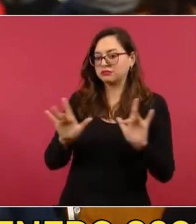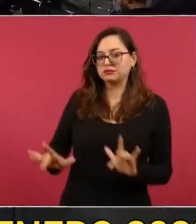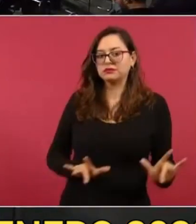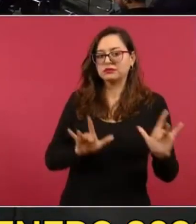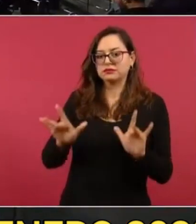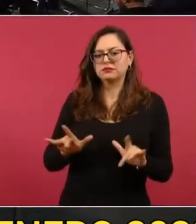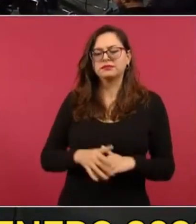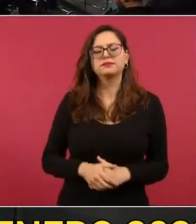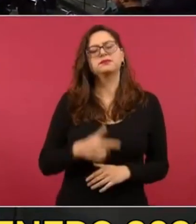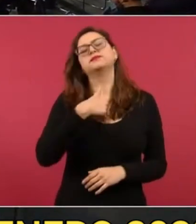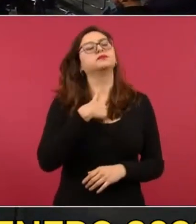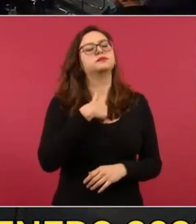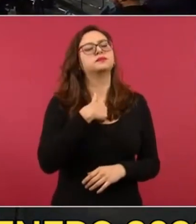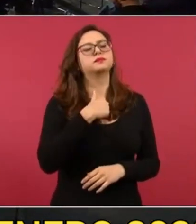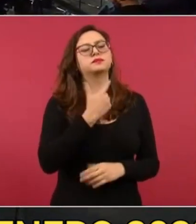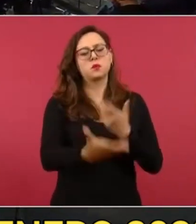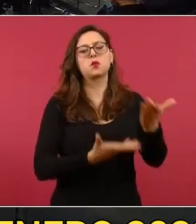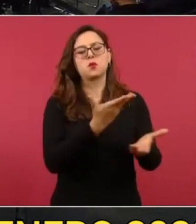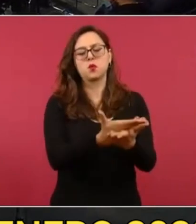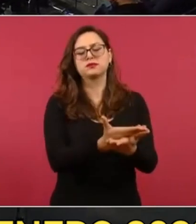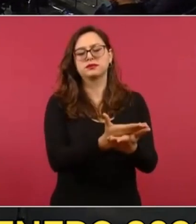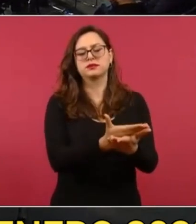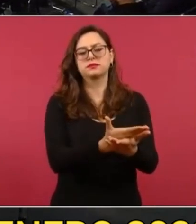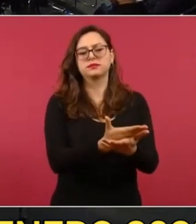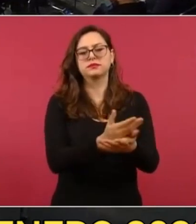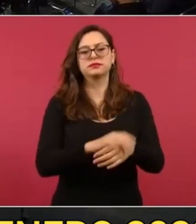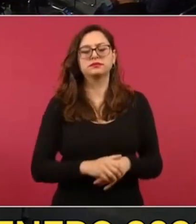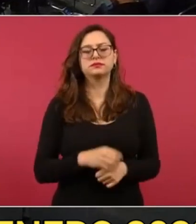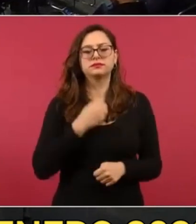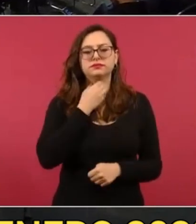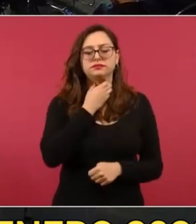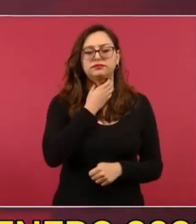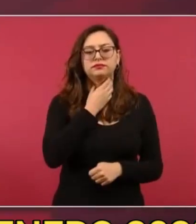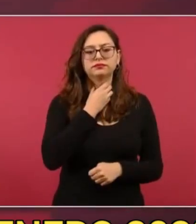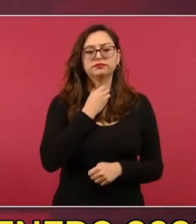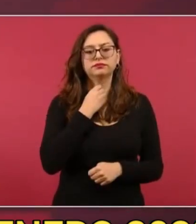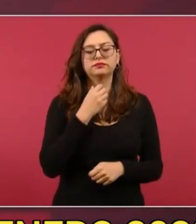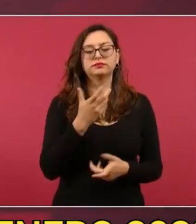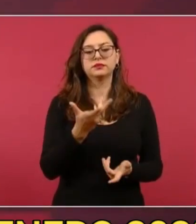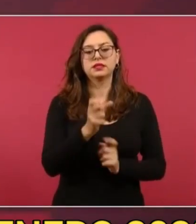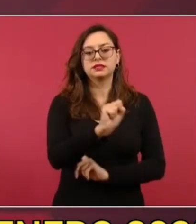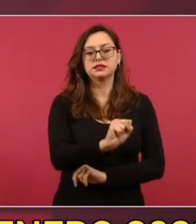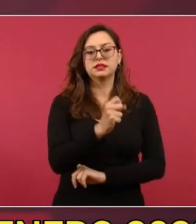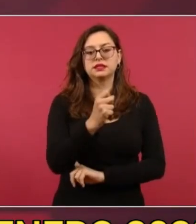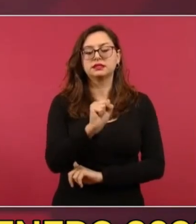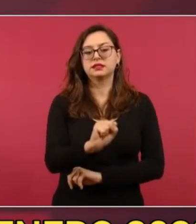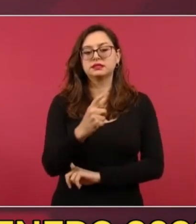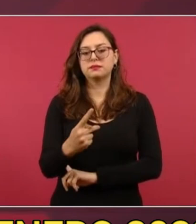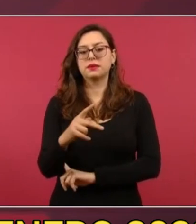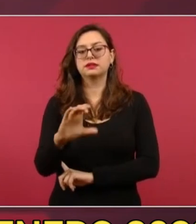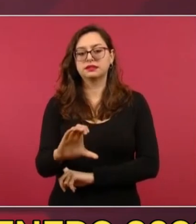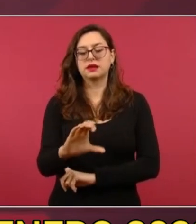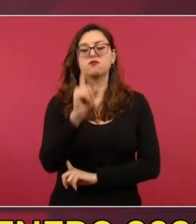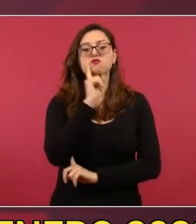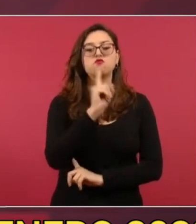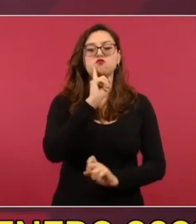Bueno, te propongo algo, que platiques con la secretaria de Seguridad Pública, Okay.